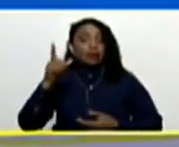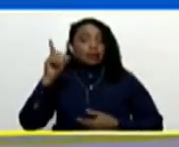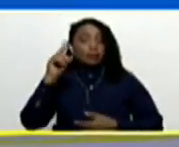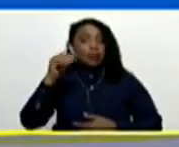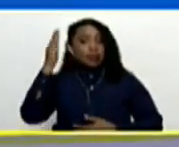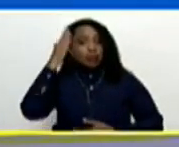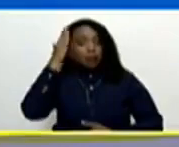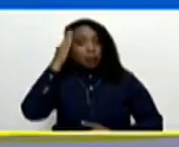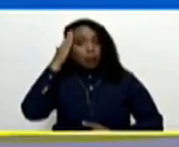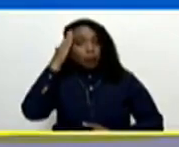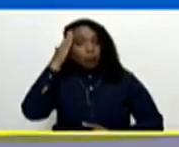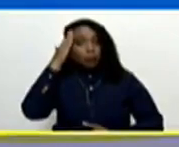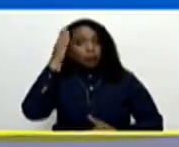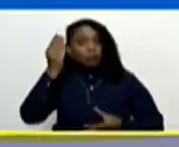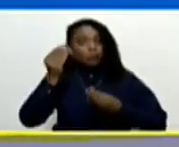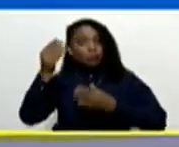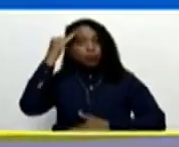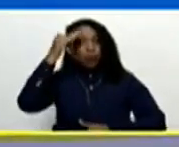al comandante Chávez.